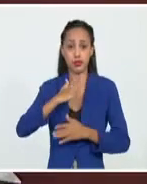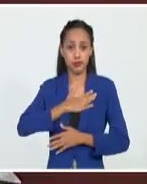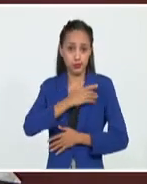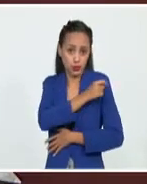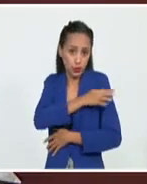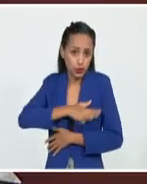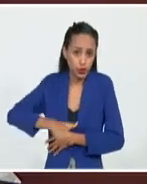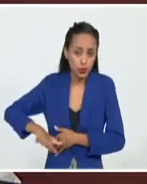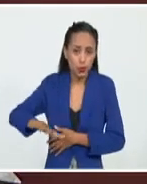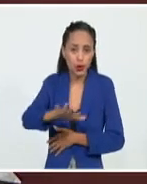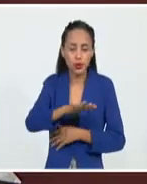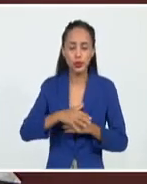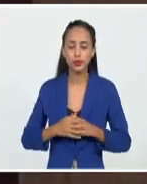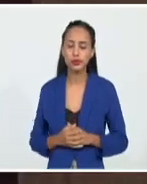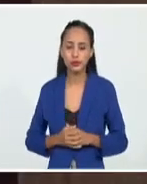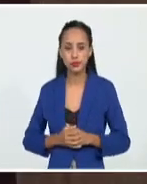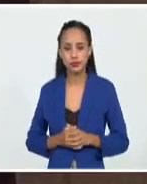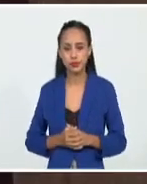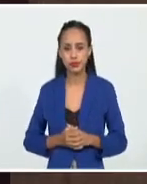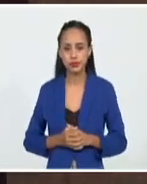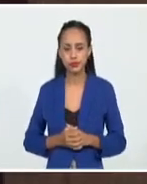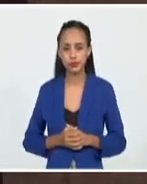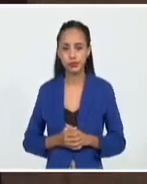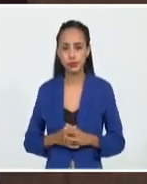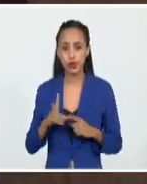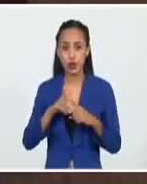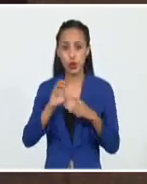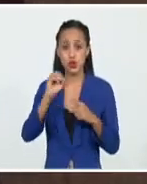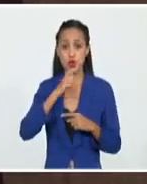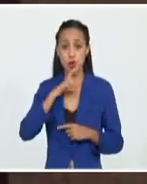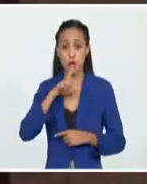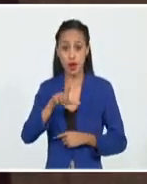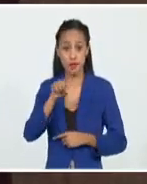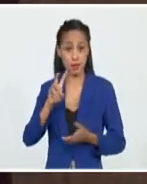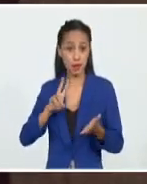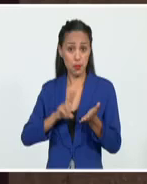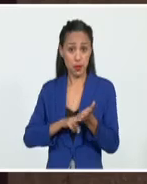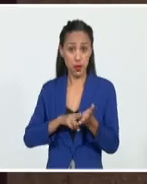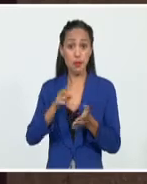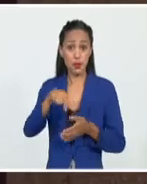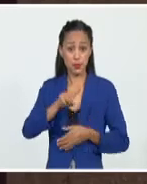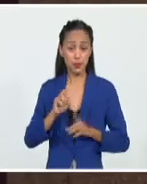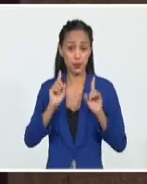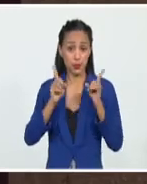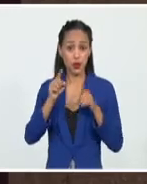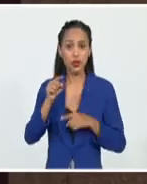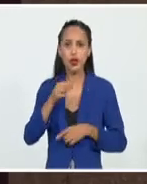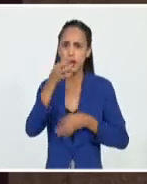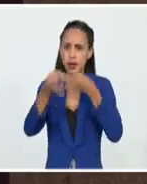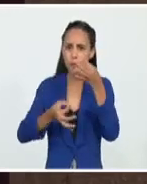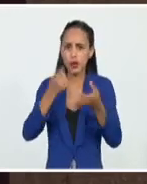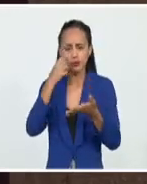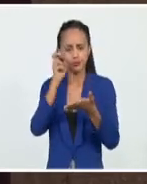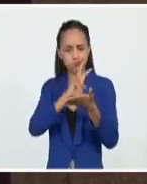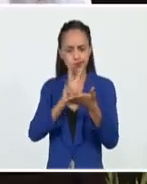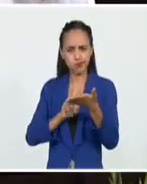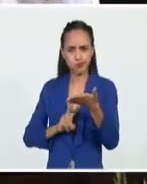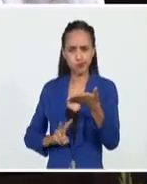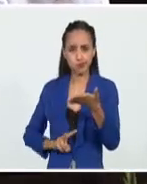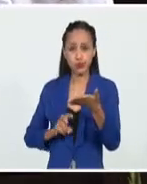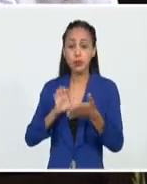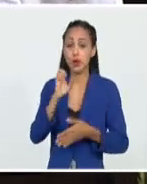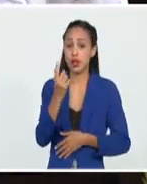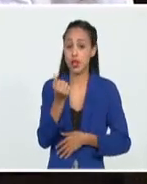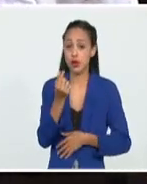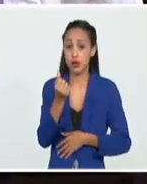ciudadanos. El miembro del Comité Central, Joel Queipo Ruiz, dio lectura a la resolución sobre la actualización de la conceptualización del modelo